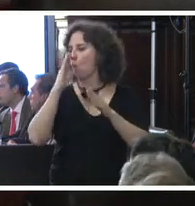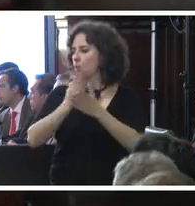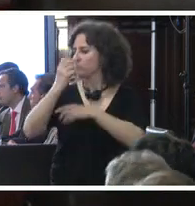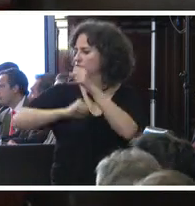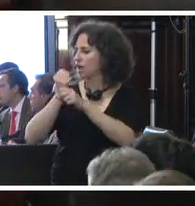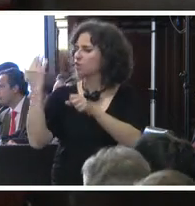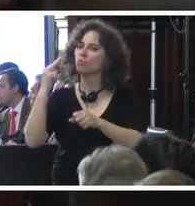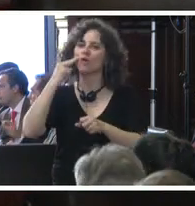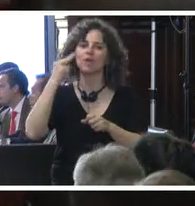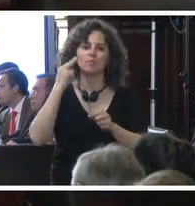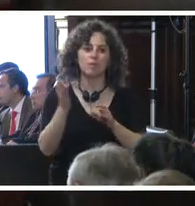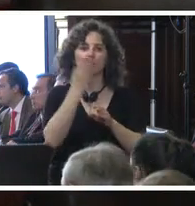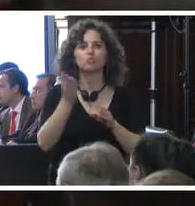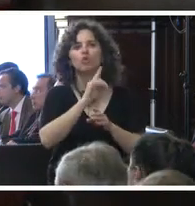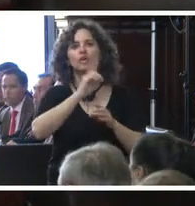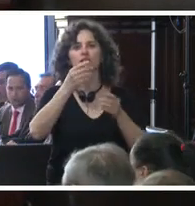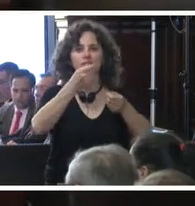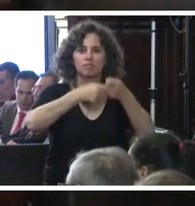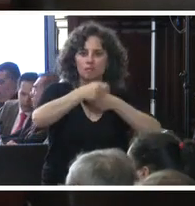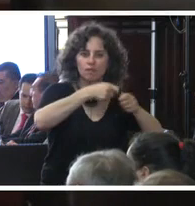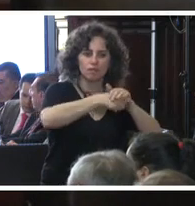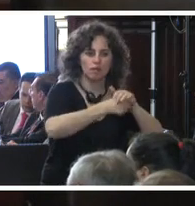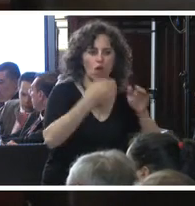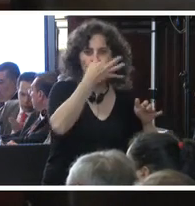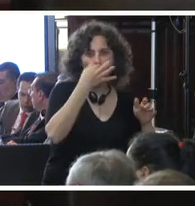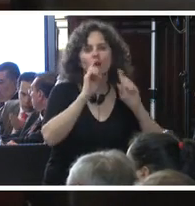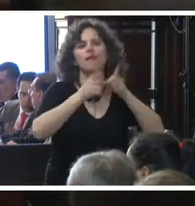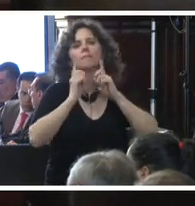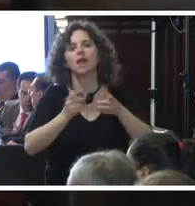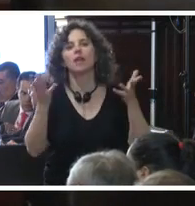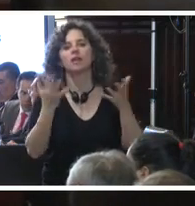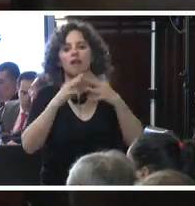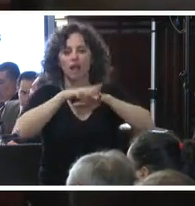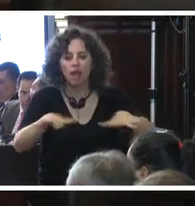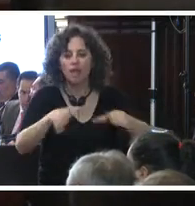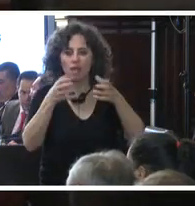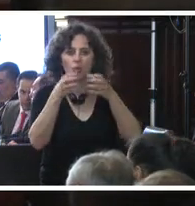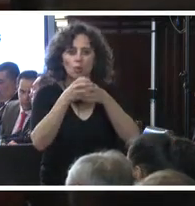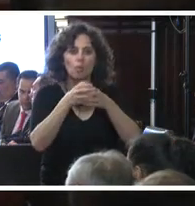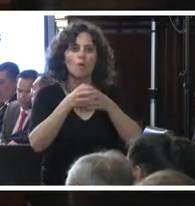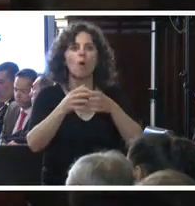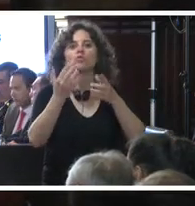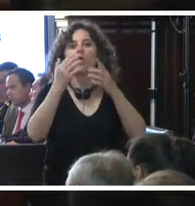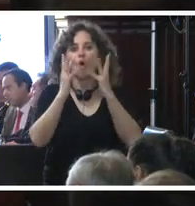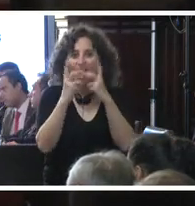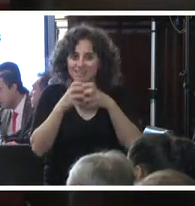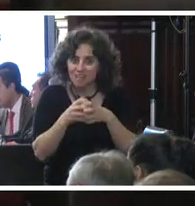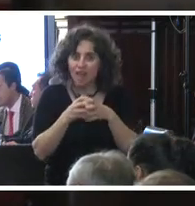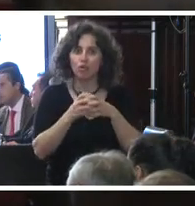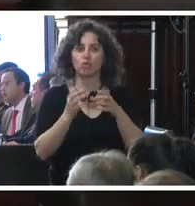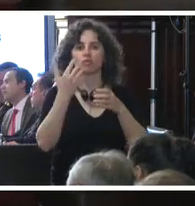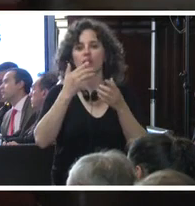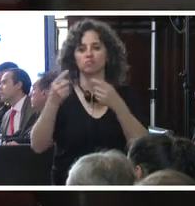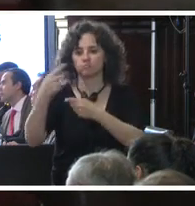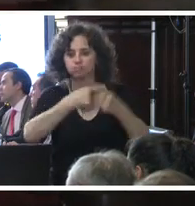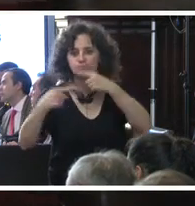no solo en un problema de producción y de tráfico de drogas, sino que se ha convertido en una red de grupos supraestatales organizados que combaten entre